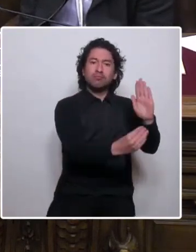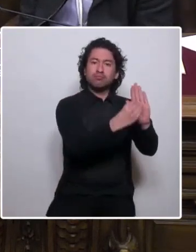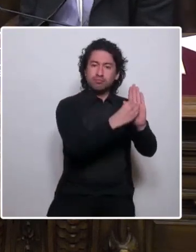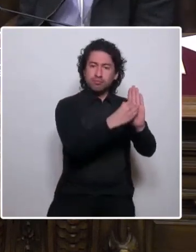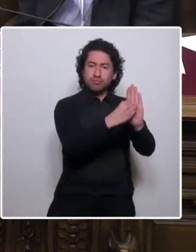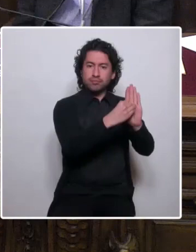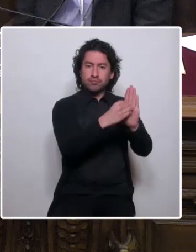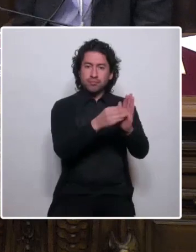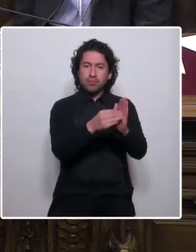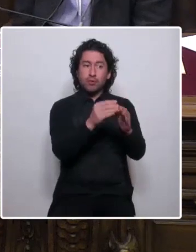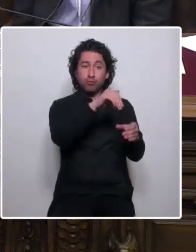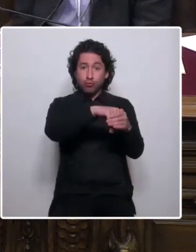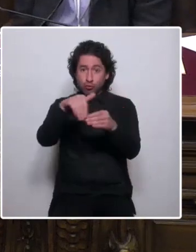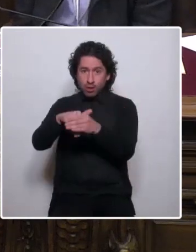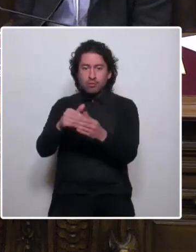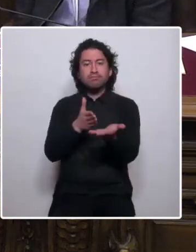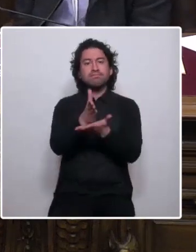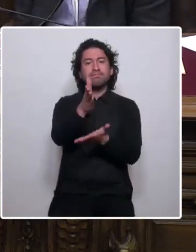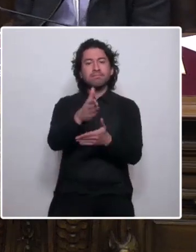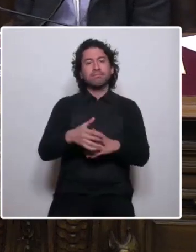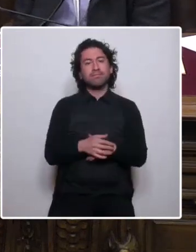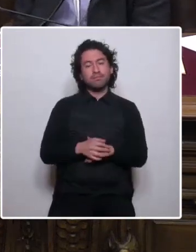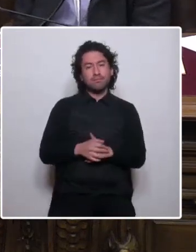Se abre la votación.